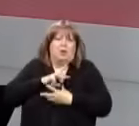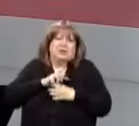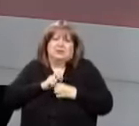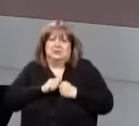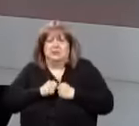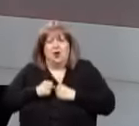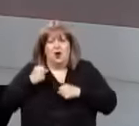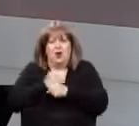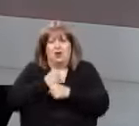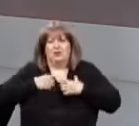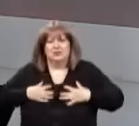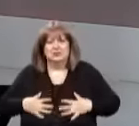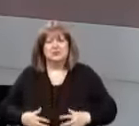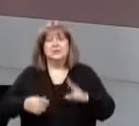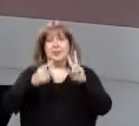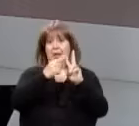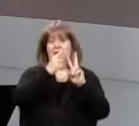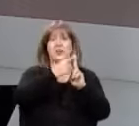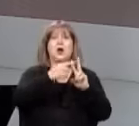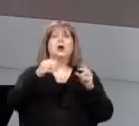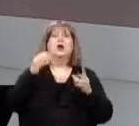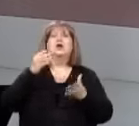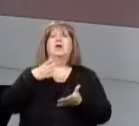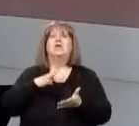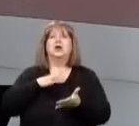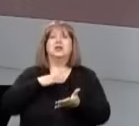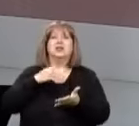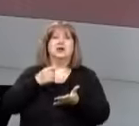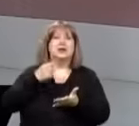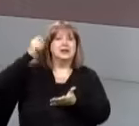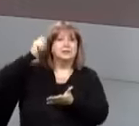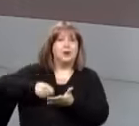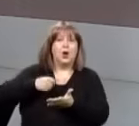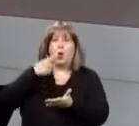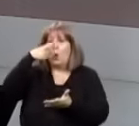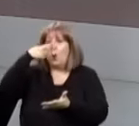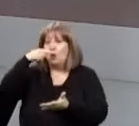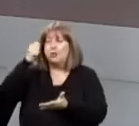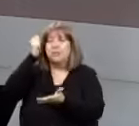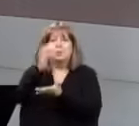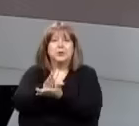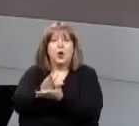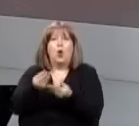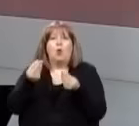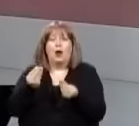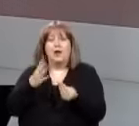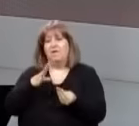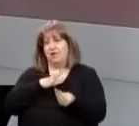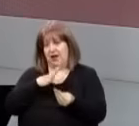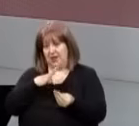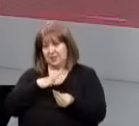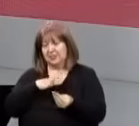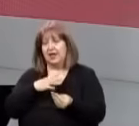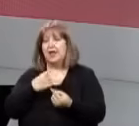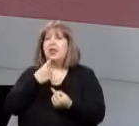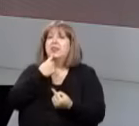donde se las consideró culpables, todavía no se conoce la sentencia final, es decir, la pena que van a tener, todo